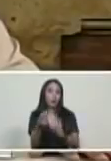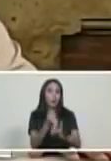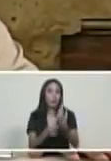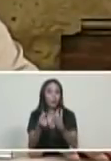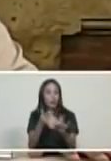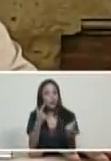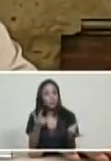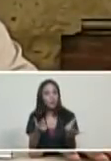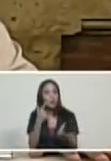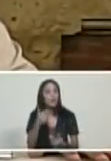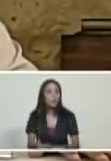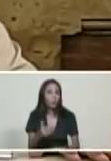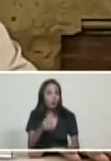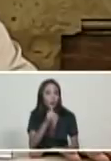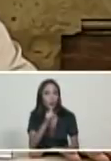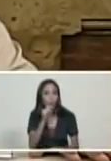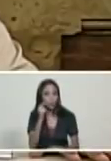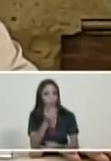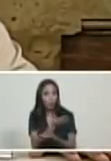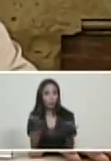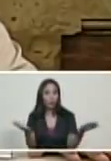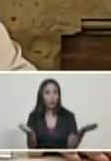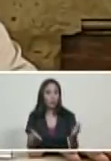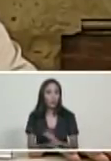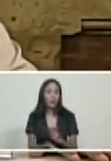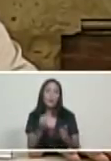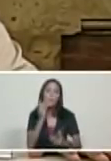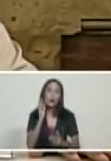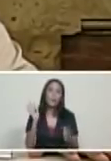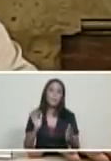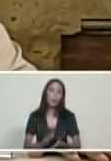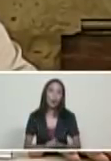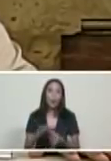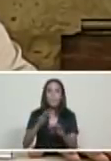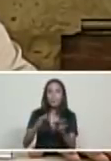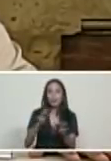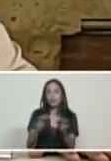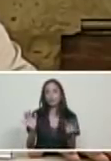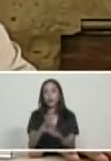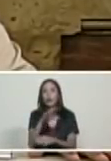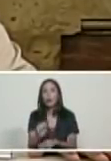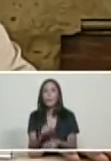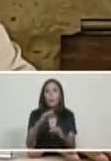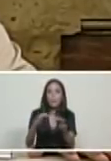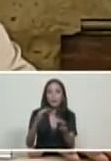Algo importante. Usted en Petro ahorra en dólares.